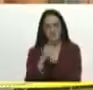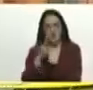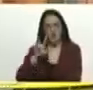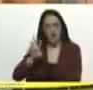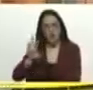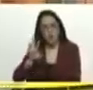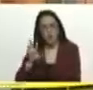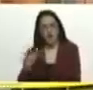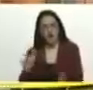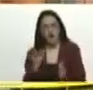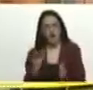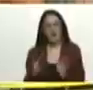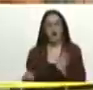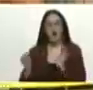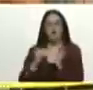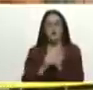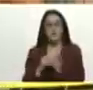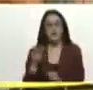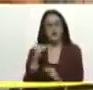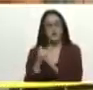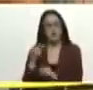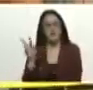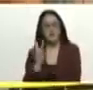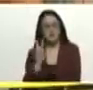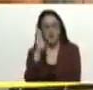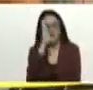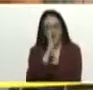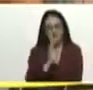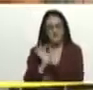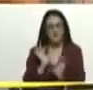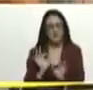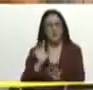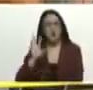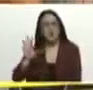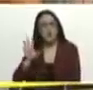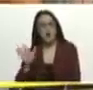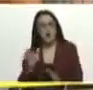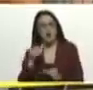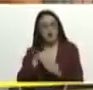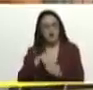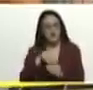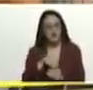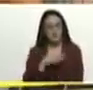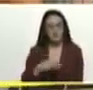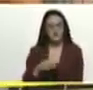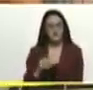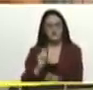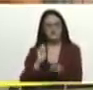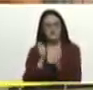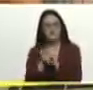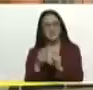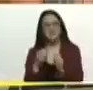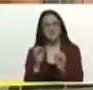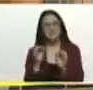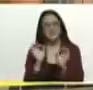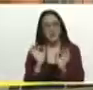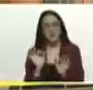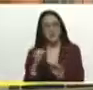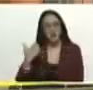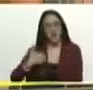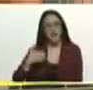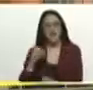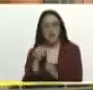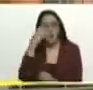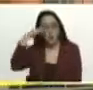elecciones, Brasil se convertiría en una Venezuela. Si Lula gana las elecciones, Brasil se va a convertir en Argentina o en